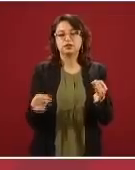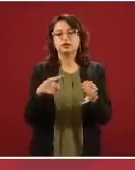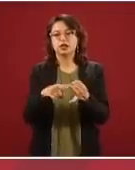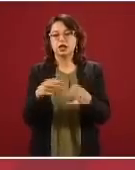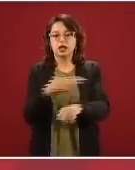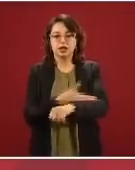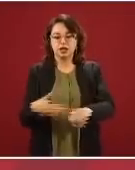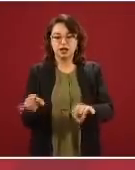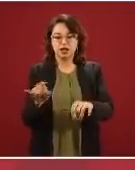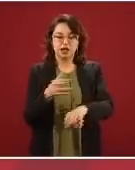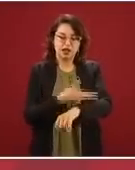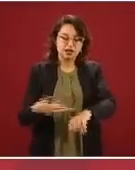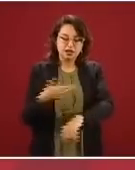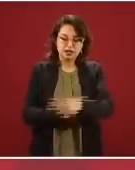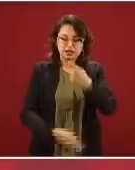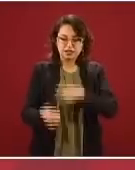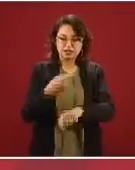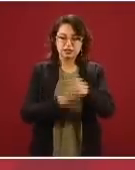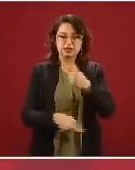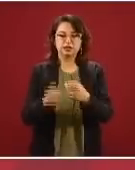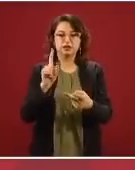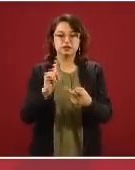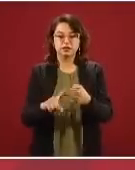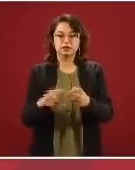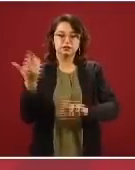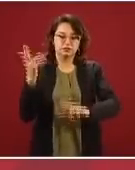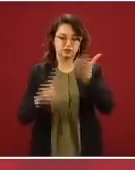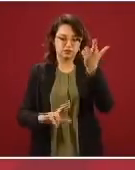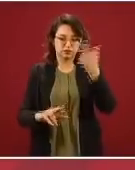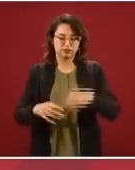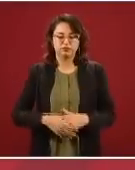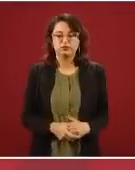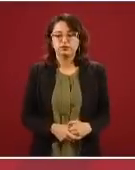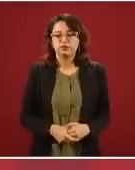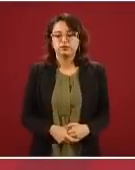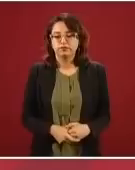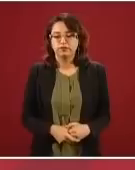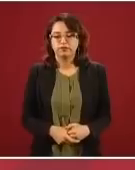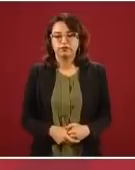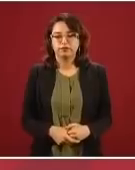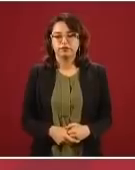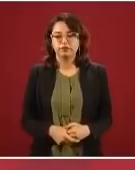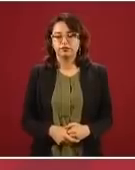reforma, sí, revolución. O sea,